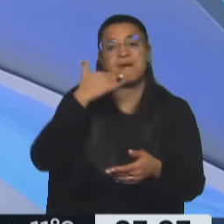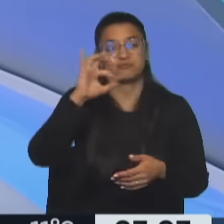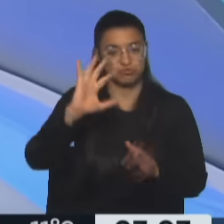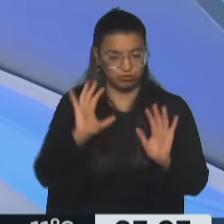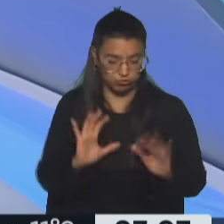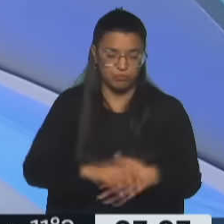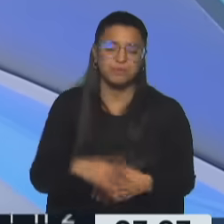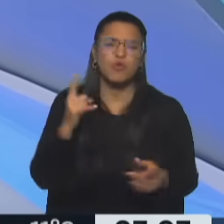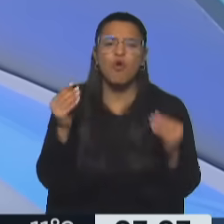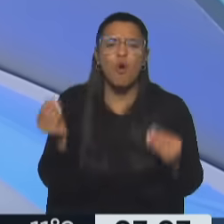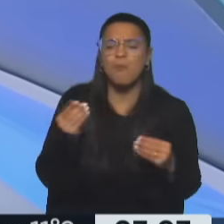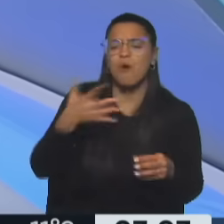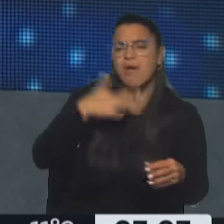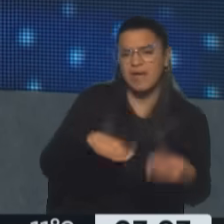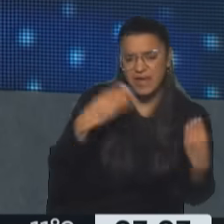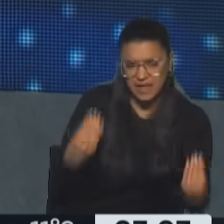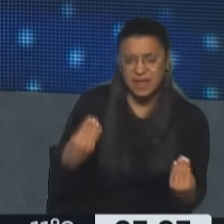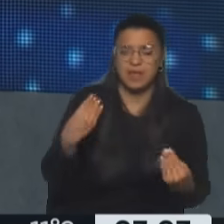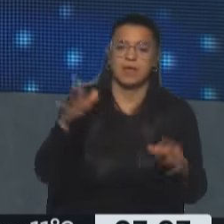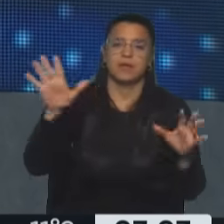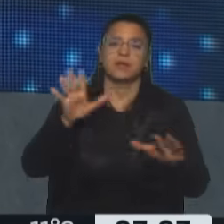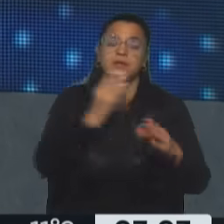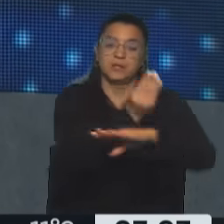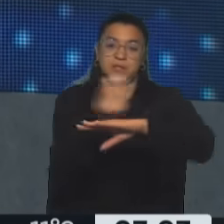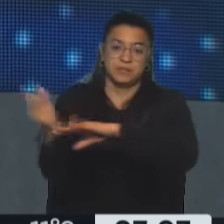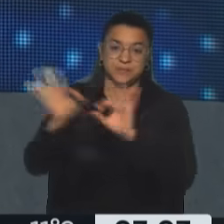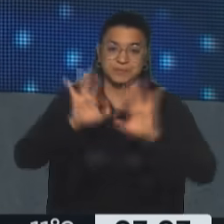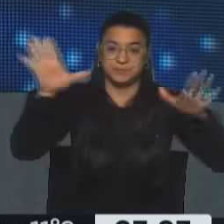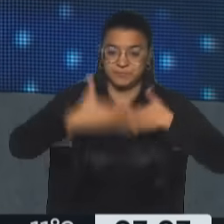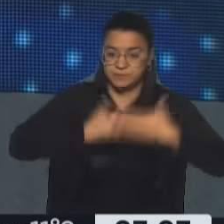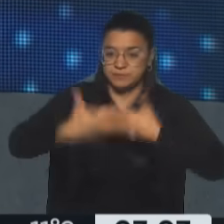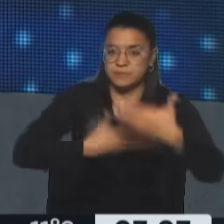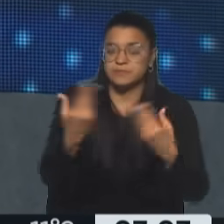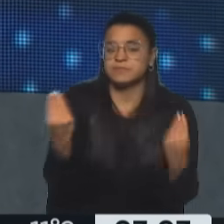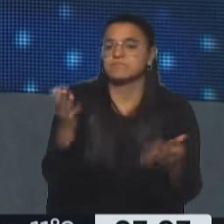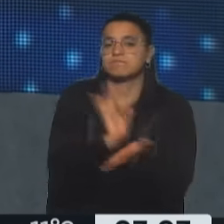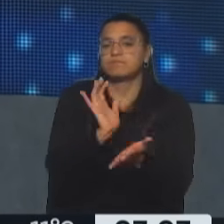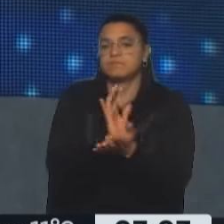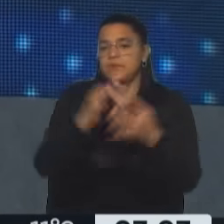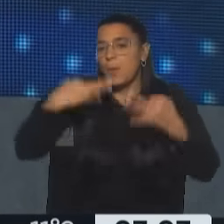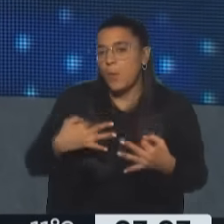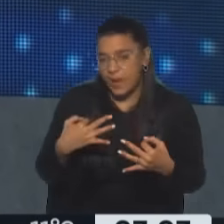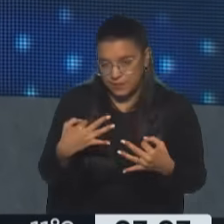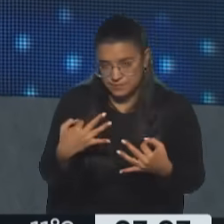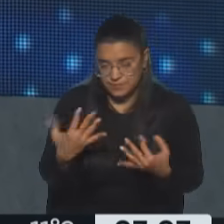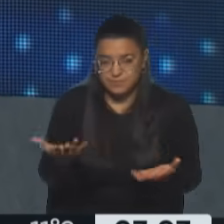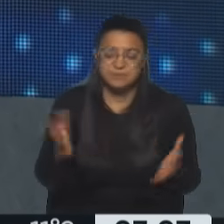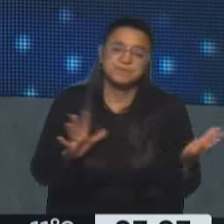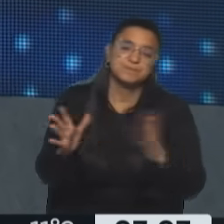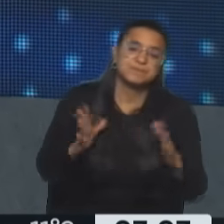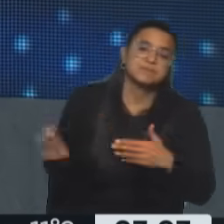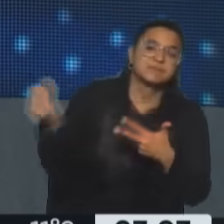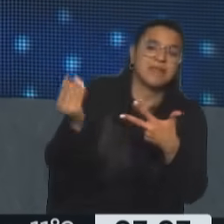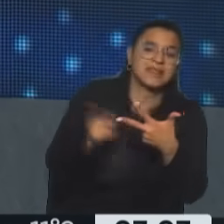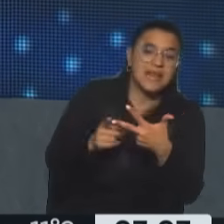saber cómo entender esto de que los candidatos de la libertad Avanza en cada una de las provincias No tuvieron una muy buena performance a los sumos llegaron